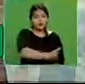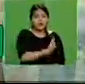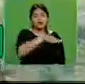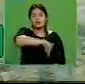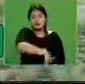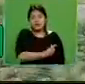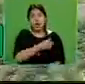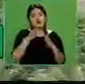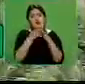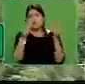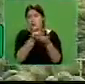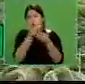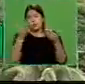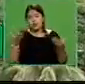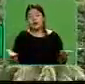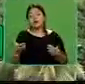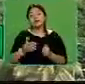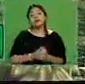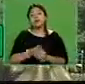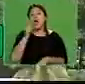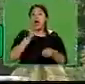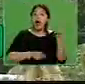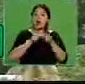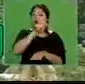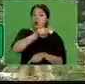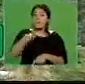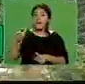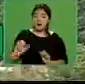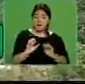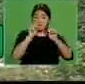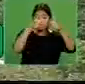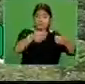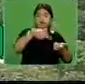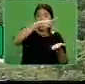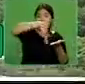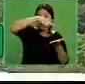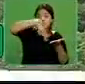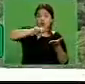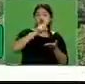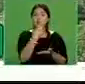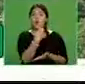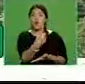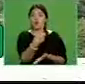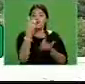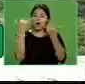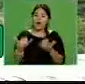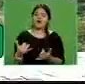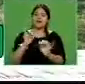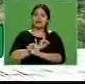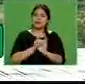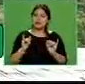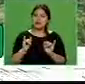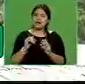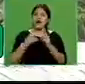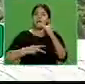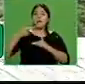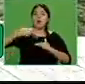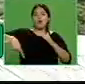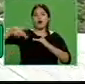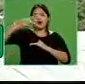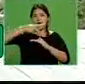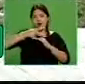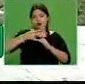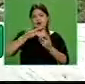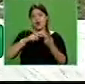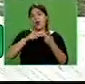universidades e incluso ya hay algunos compatriotas que comenzaron por misión Robinson 1 y que hoy en día están haciendo posgrados,